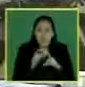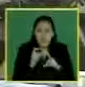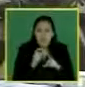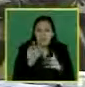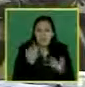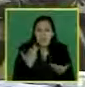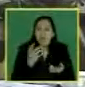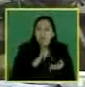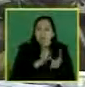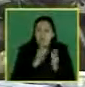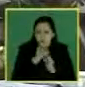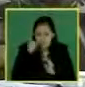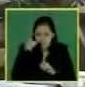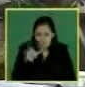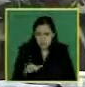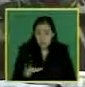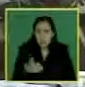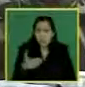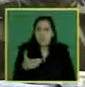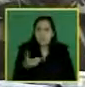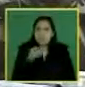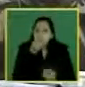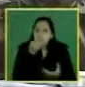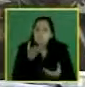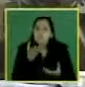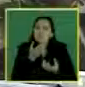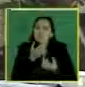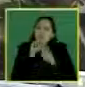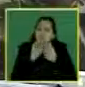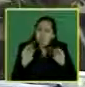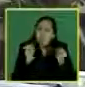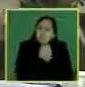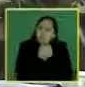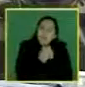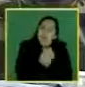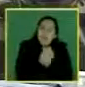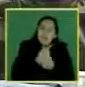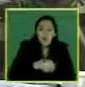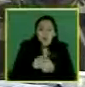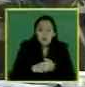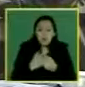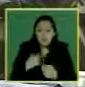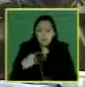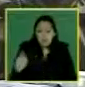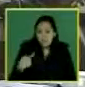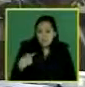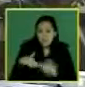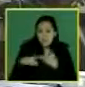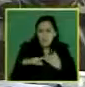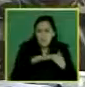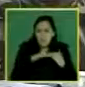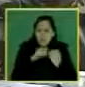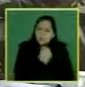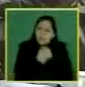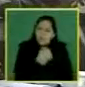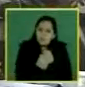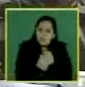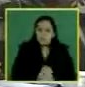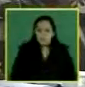por favor. A las bienaventuranzas, al llamado a amar al prójimo como a sí mismo, es decir, es que por ahí esa señora